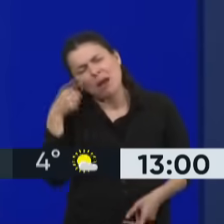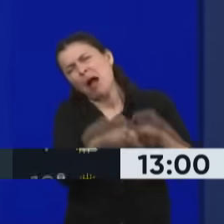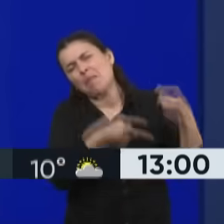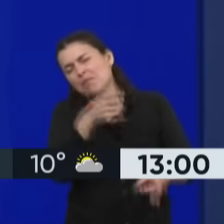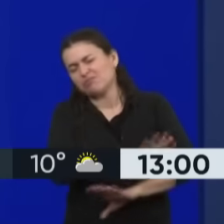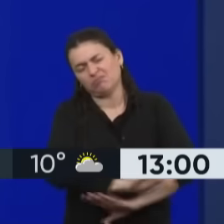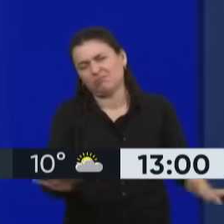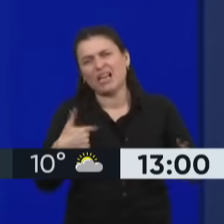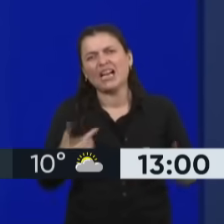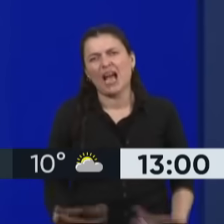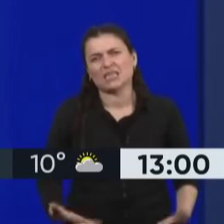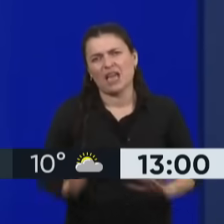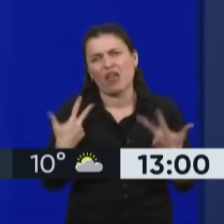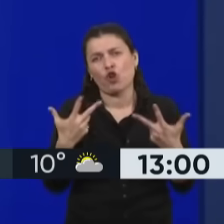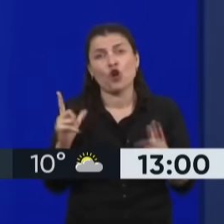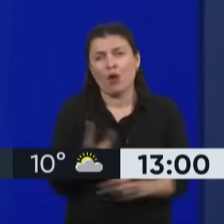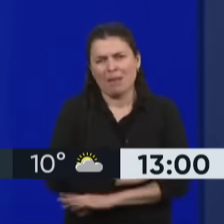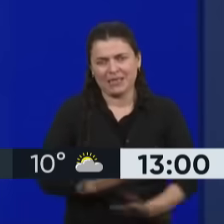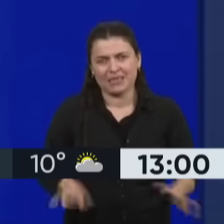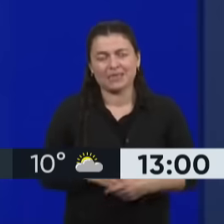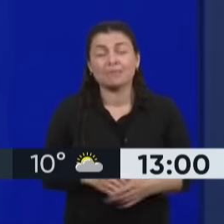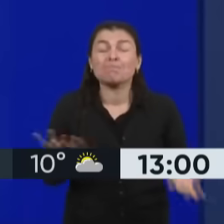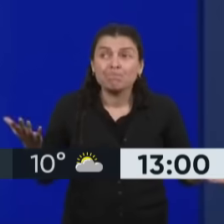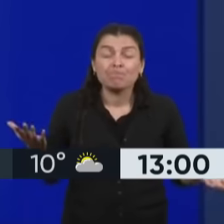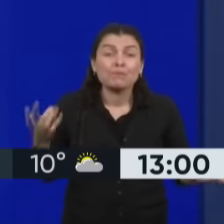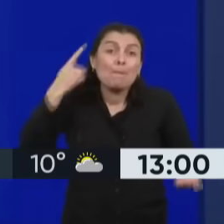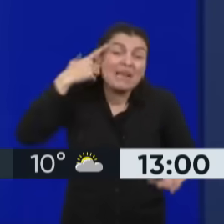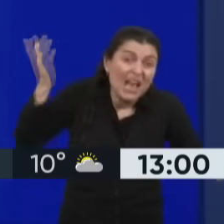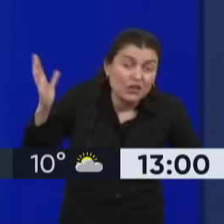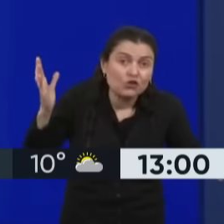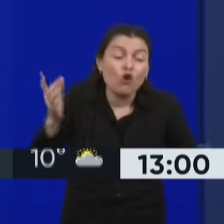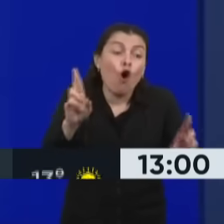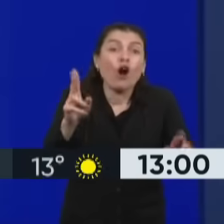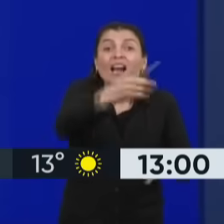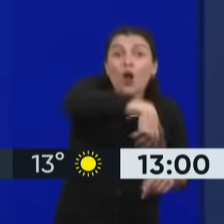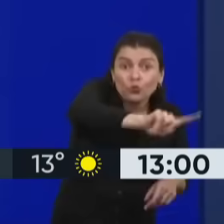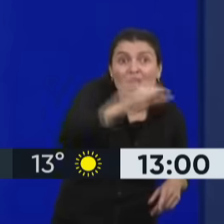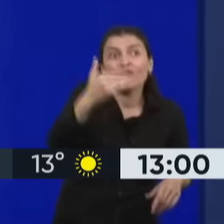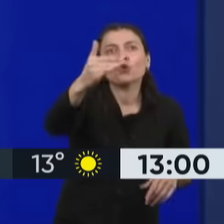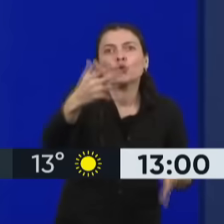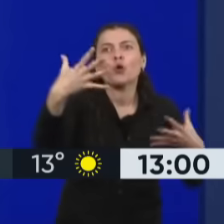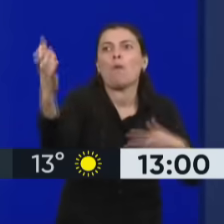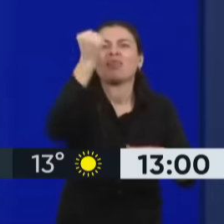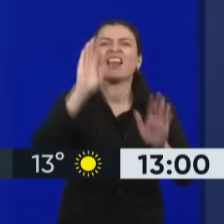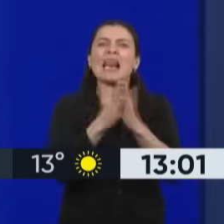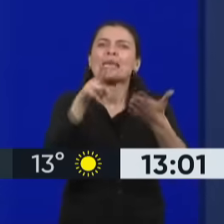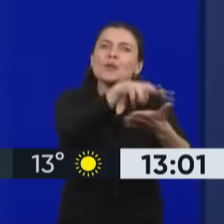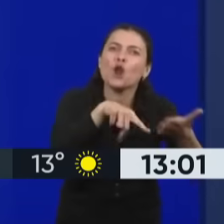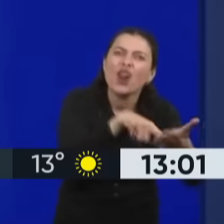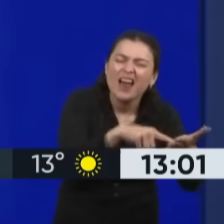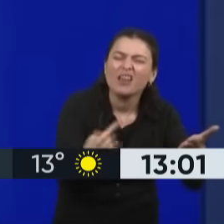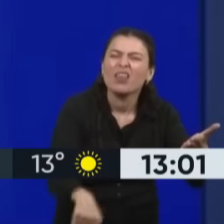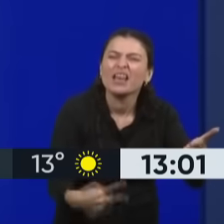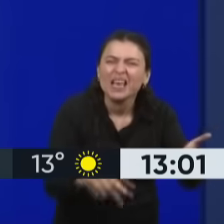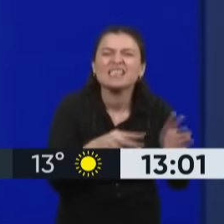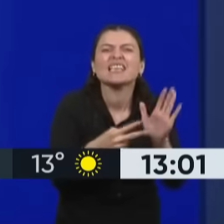Rothbard. Es decir, pero en algún momento los leerán y entenderán, digamos, de cómo funciona el